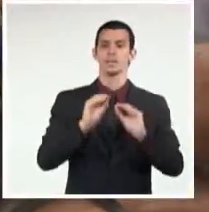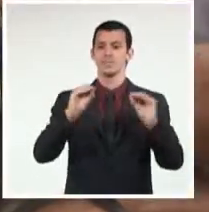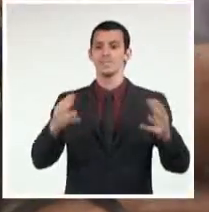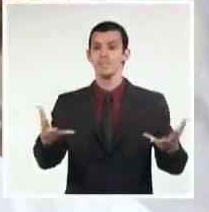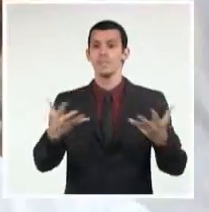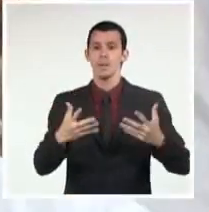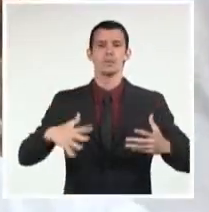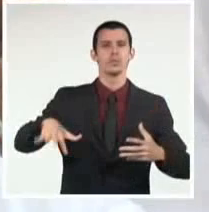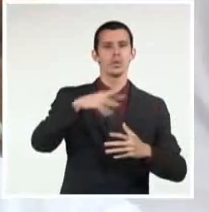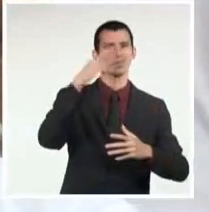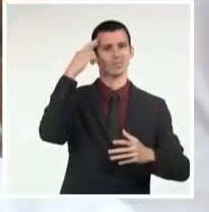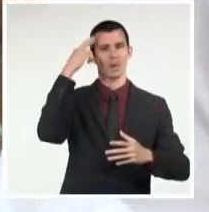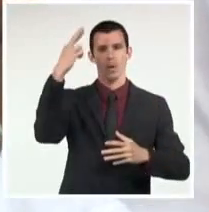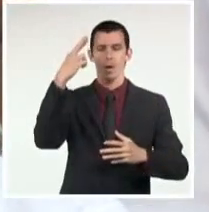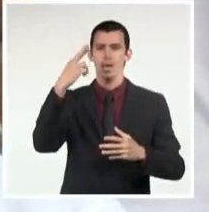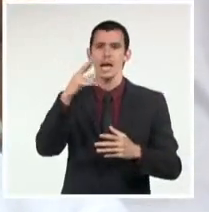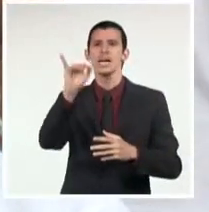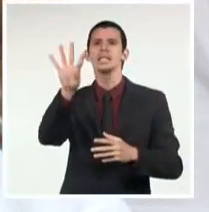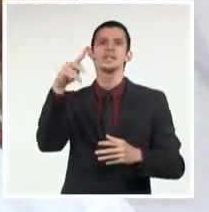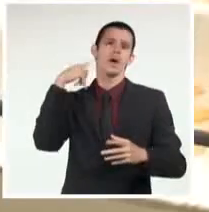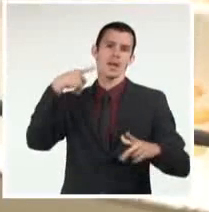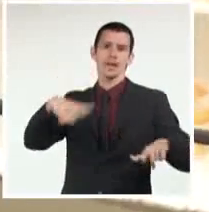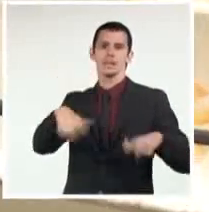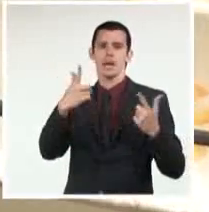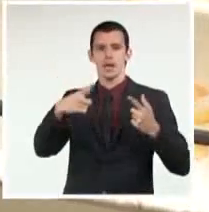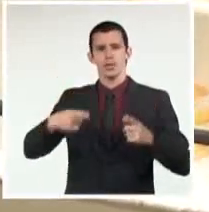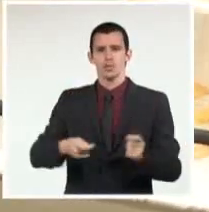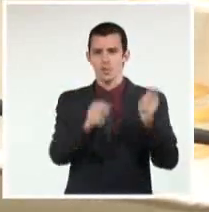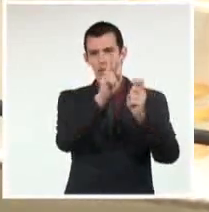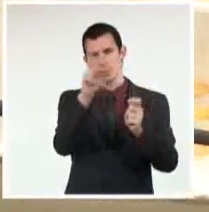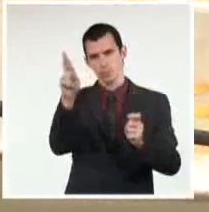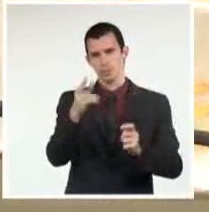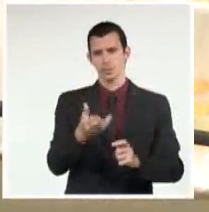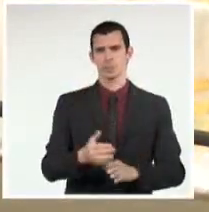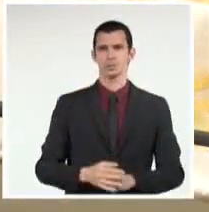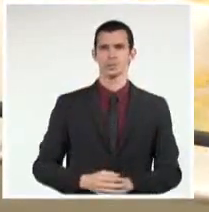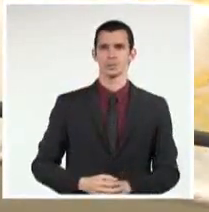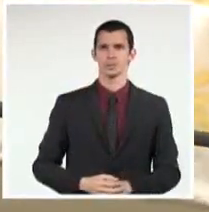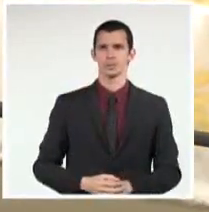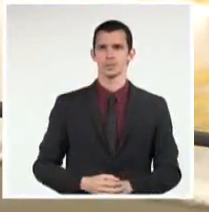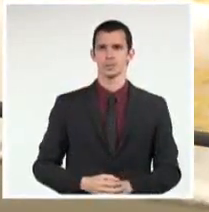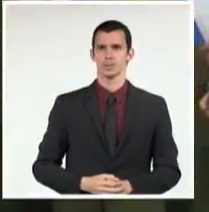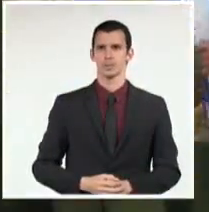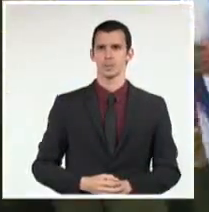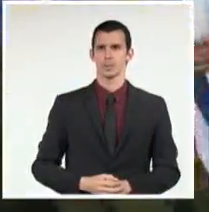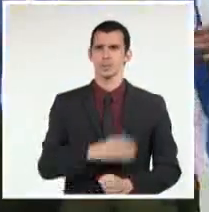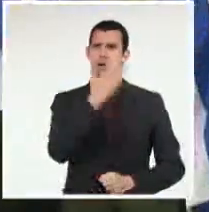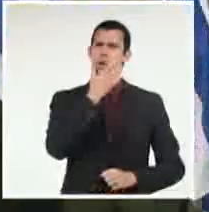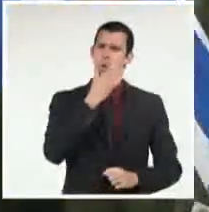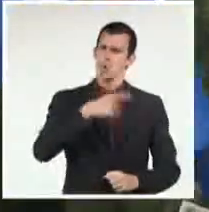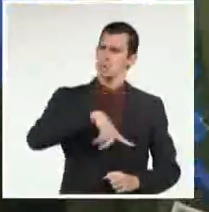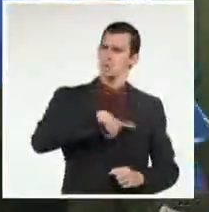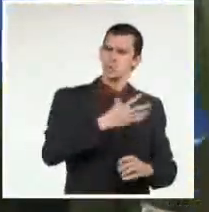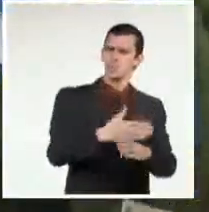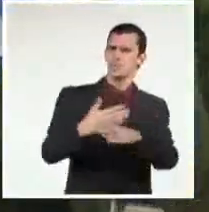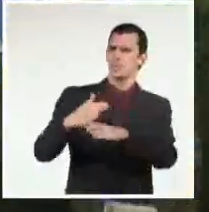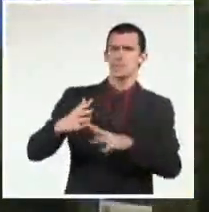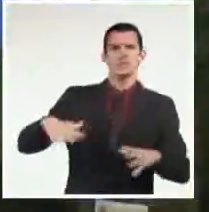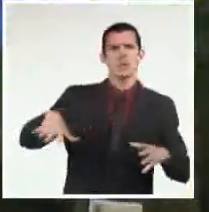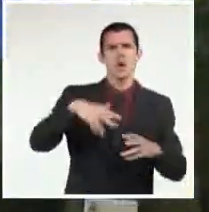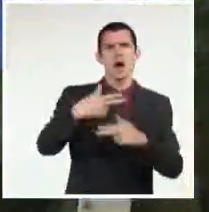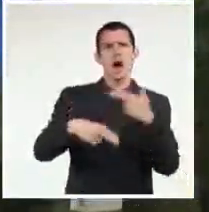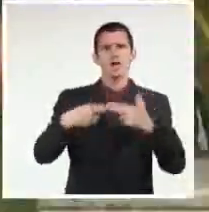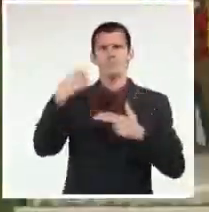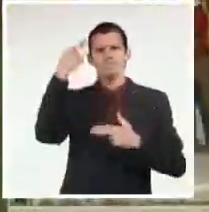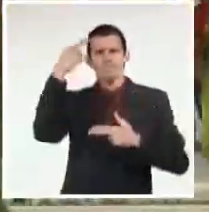lucha emancipadora en la mayor de las Antillas. Jóvenes y niños destacados en diversas esferas reeditaron el periplo de aquel 2 de enero,